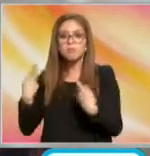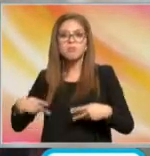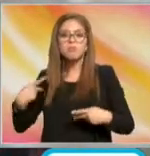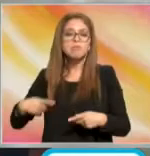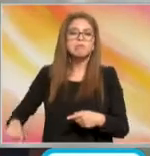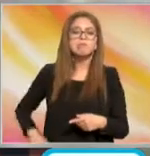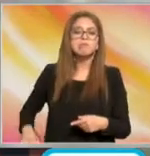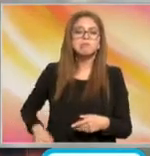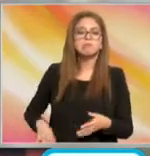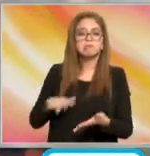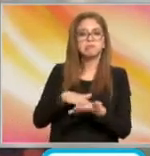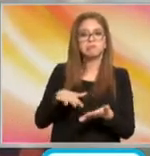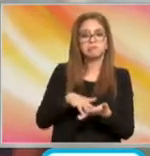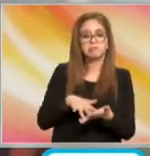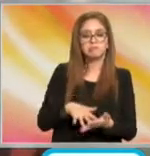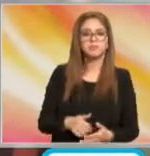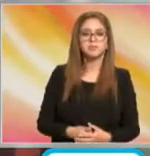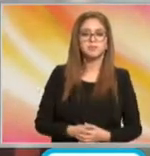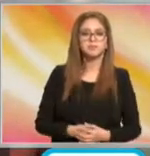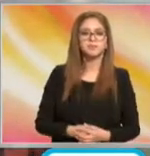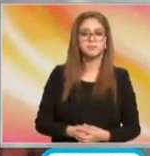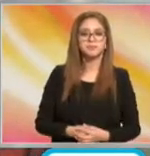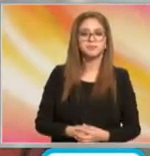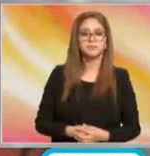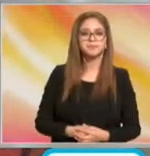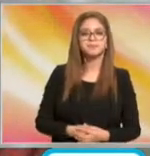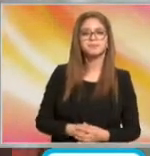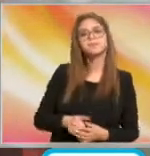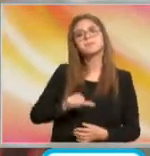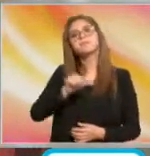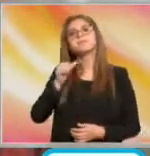etcétera. El Estado puede hacer esa... ¿Y los poetas?